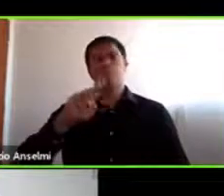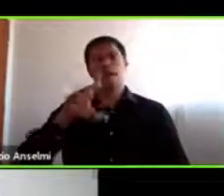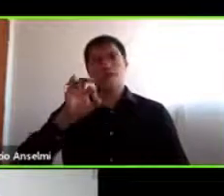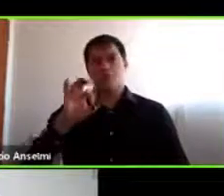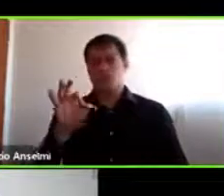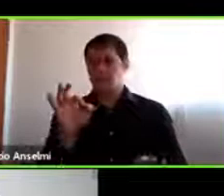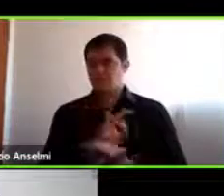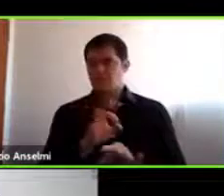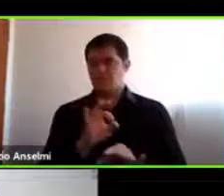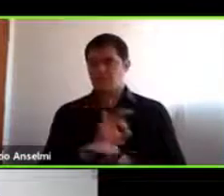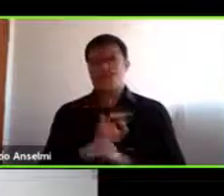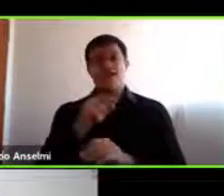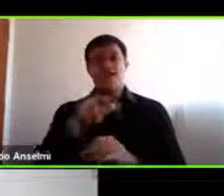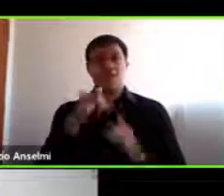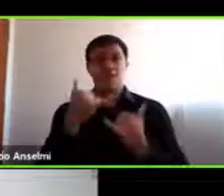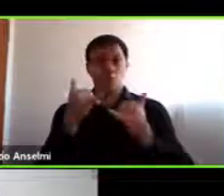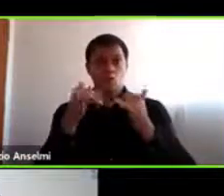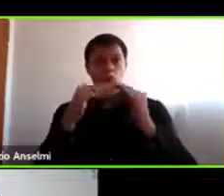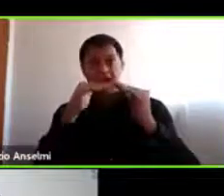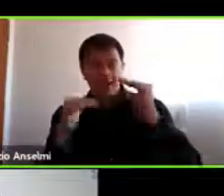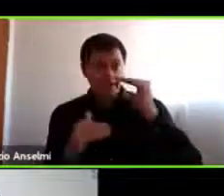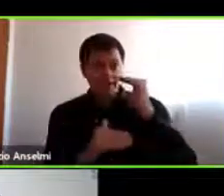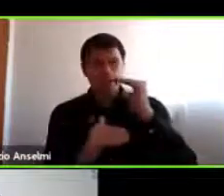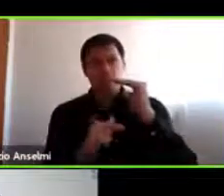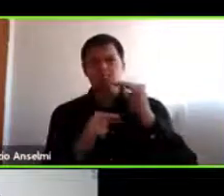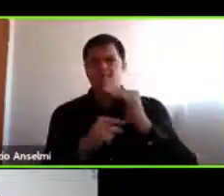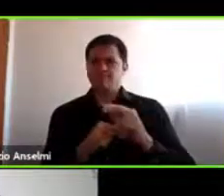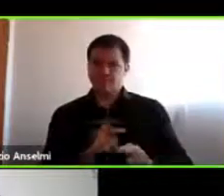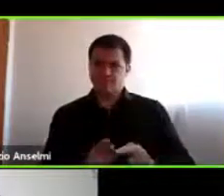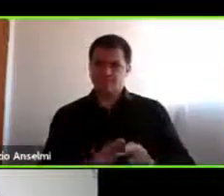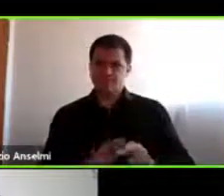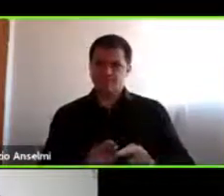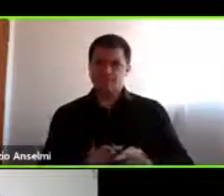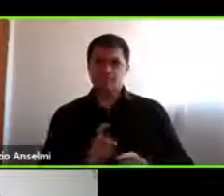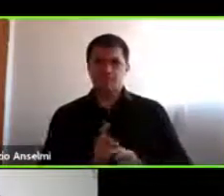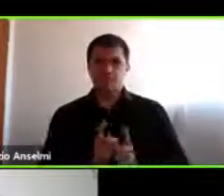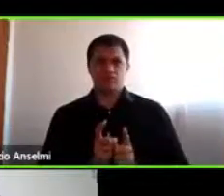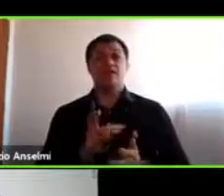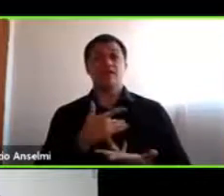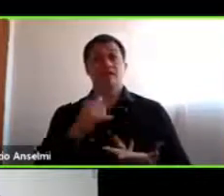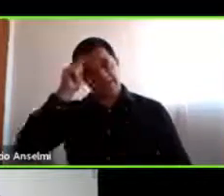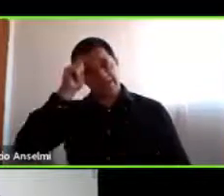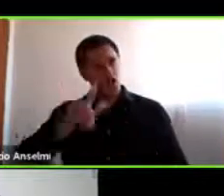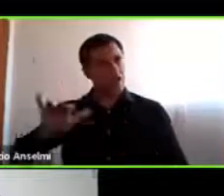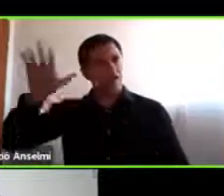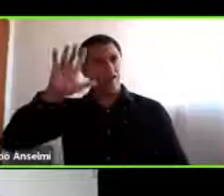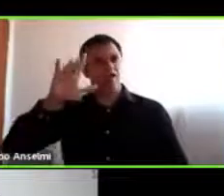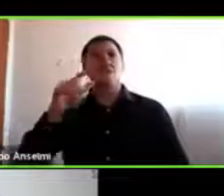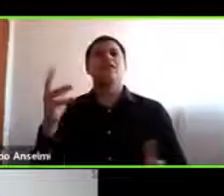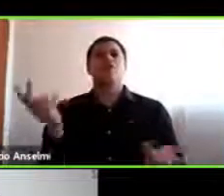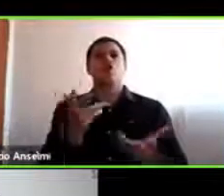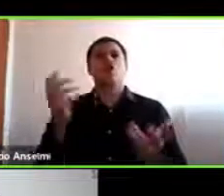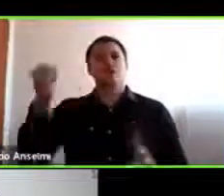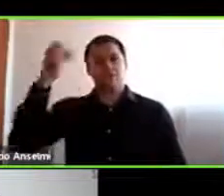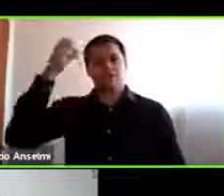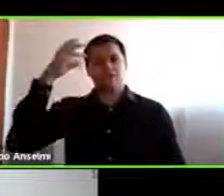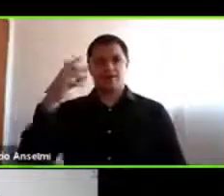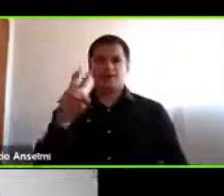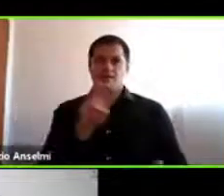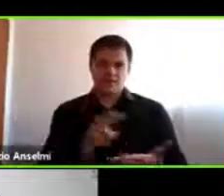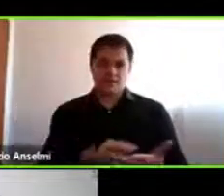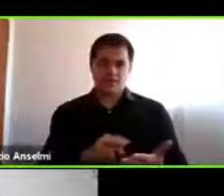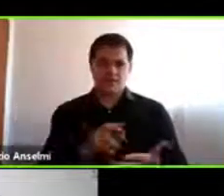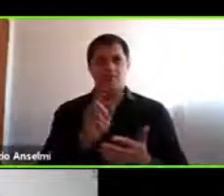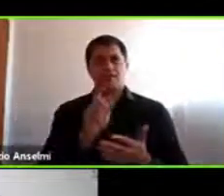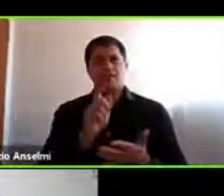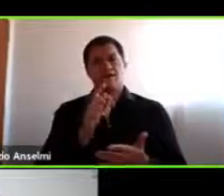debajo de este juego hay toda una teoría de cómo se aprende a leer en castellano que está muy elaborada y por lo